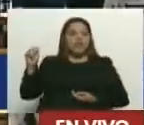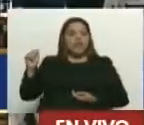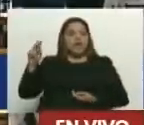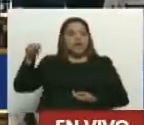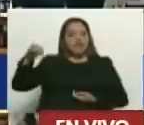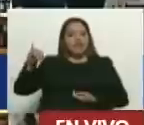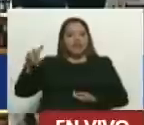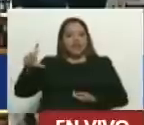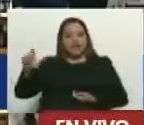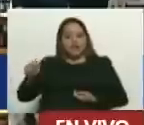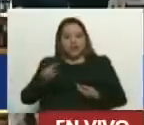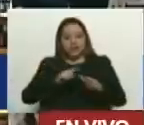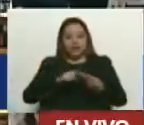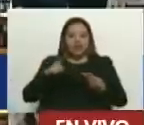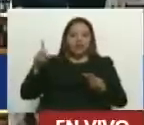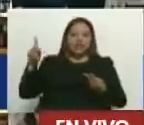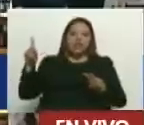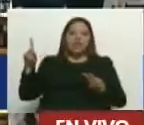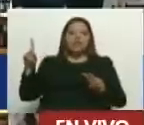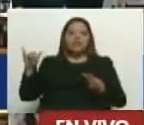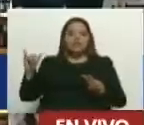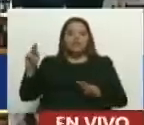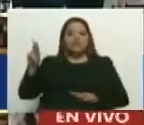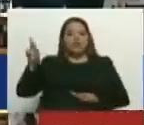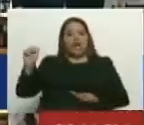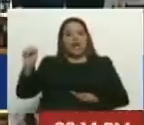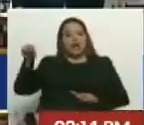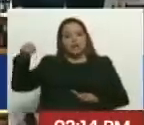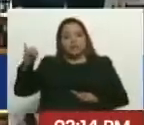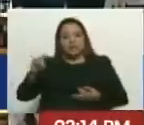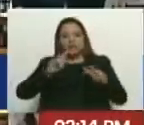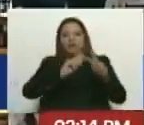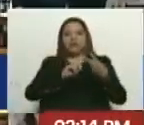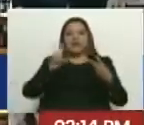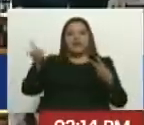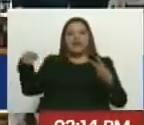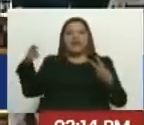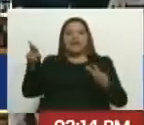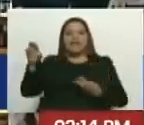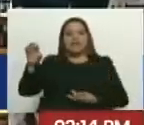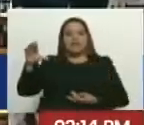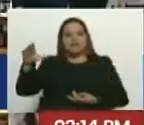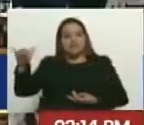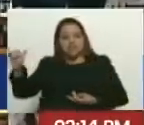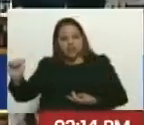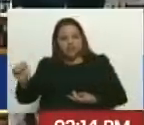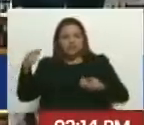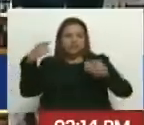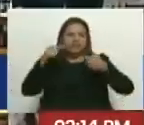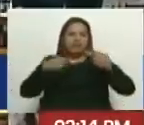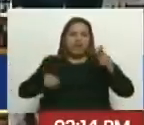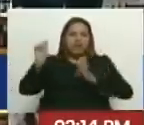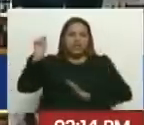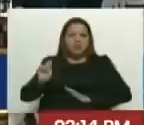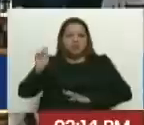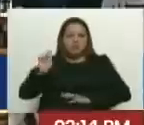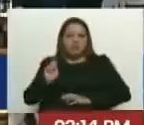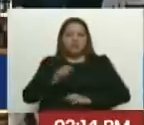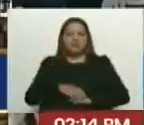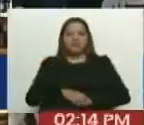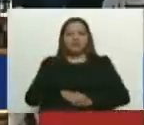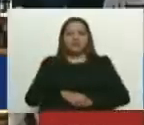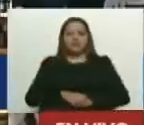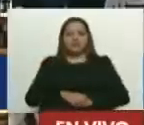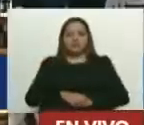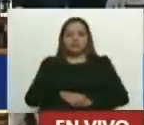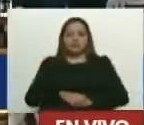Quintero, la diputada Grecia Colmenar, el diputado Juan Carlos Alvarado, el diputado Rodolfo Crespo, el diputado Lemar Gómez,